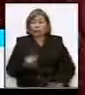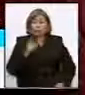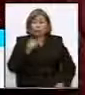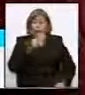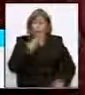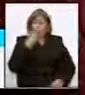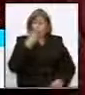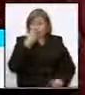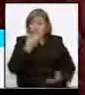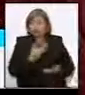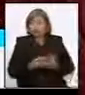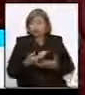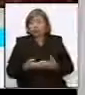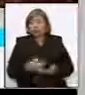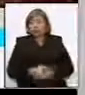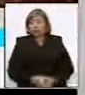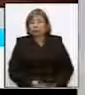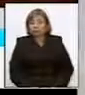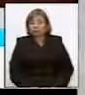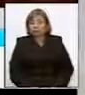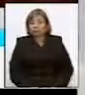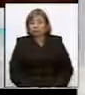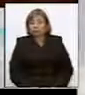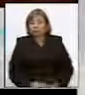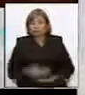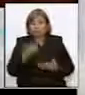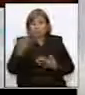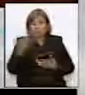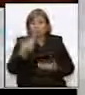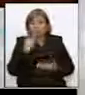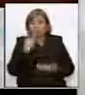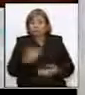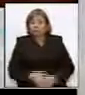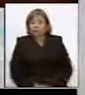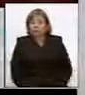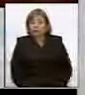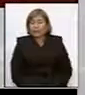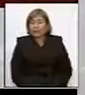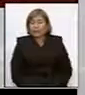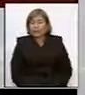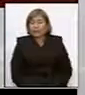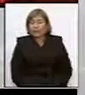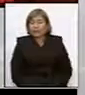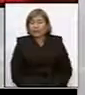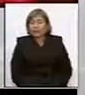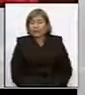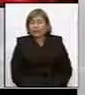ustedes pueden encontrar más información. Ahí tenemos al presidente. Adelante, Elsa.